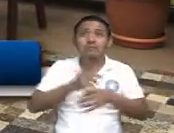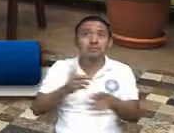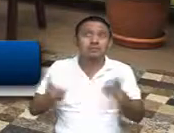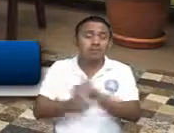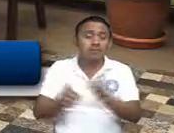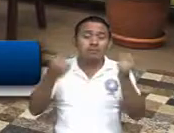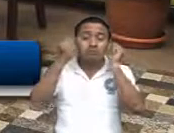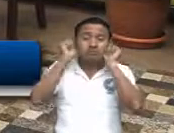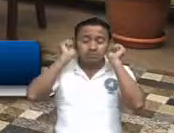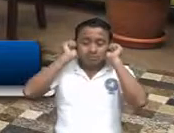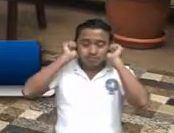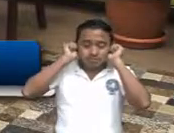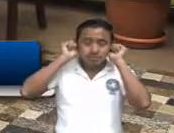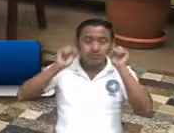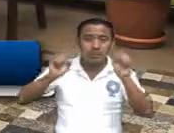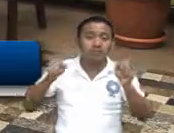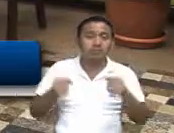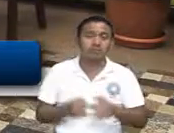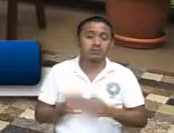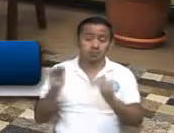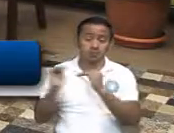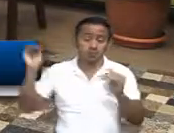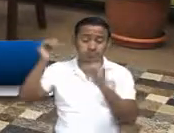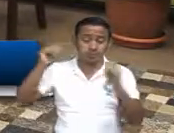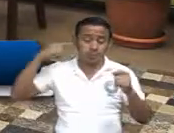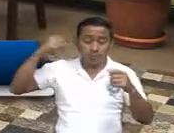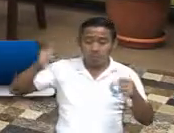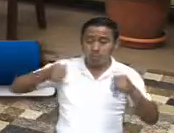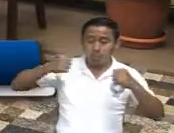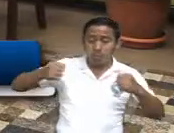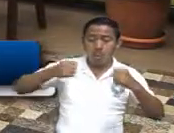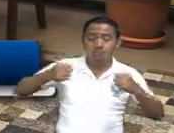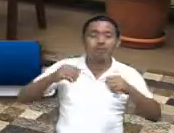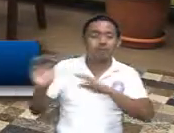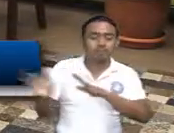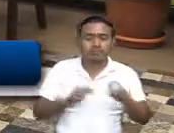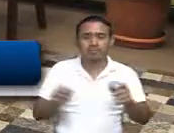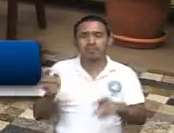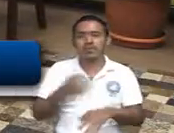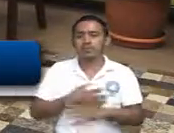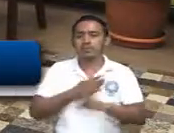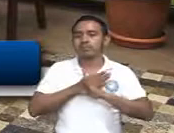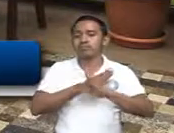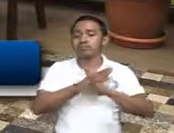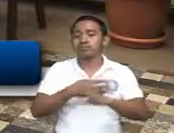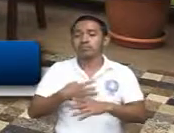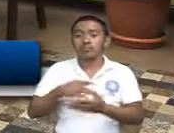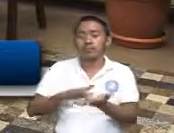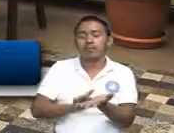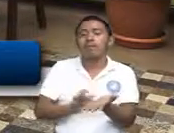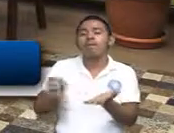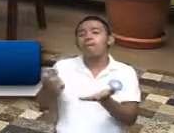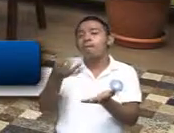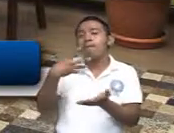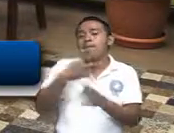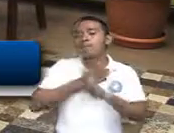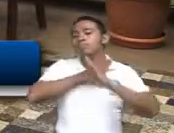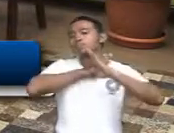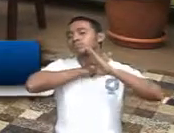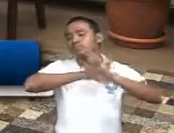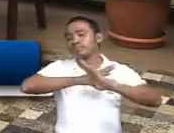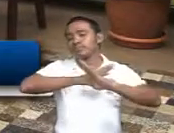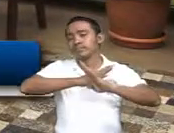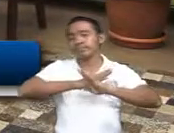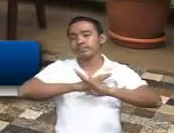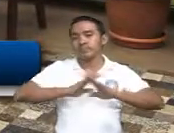ruidos el sonido son muy altos de evitar automedicarse y evitar automedicarse